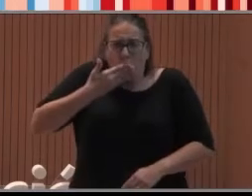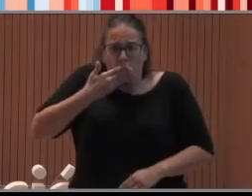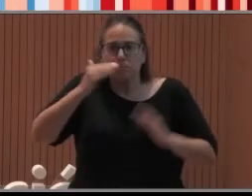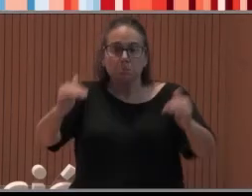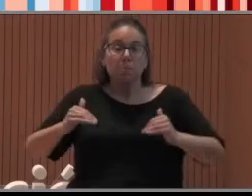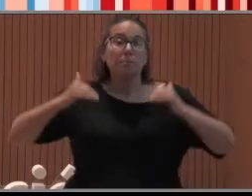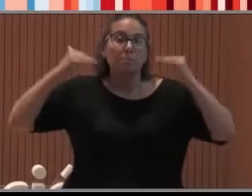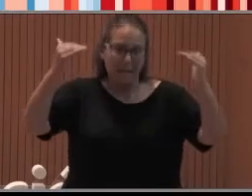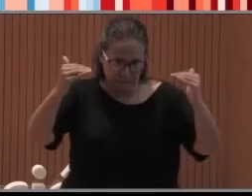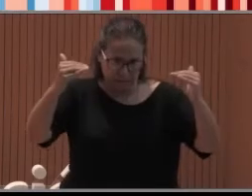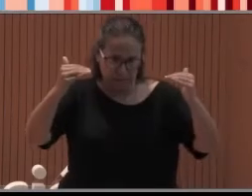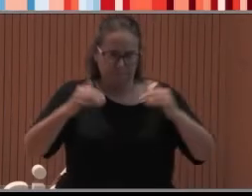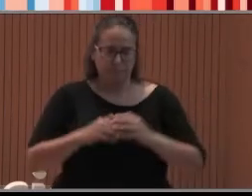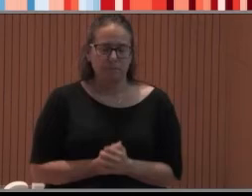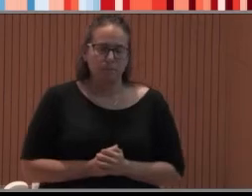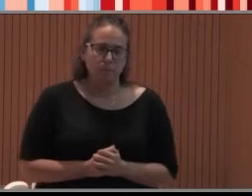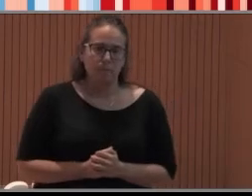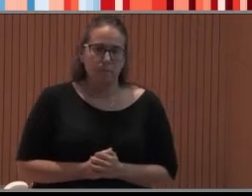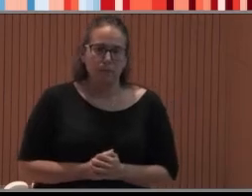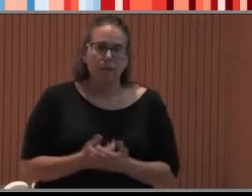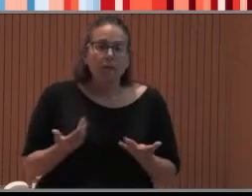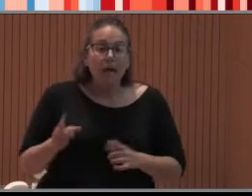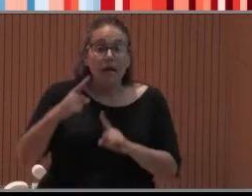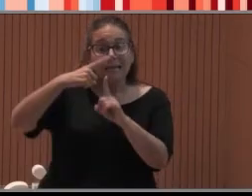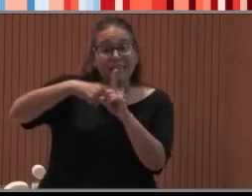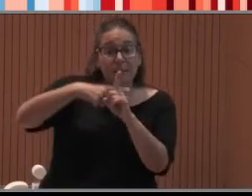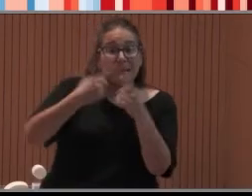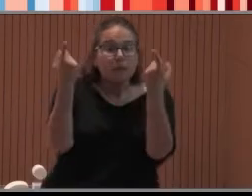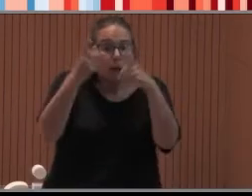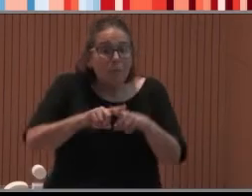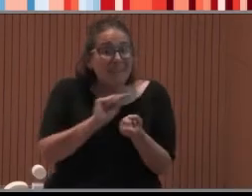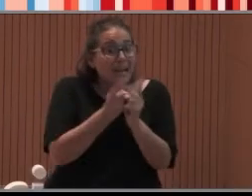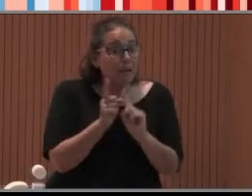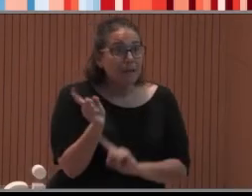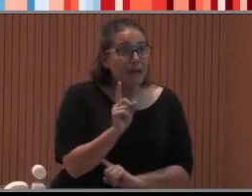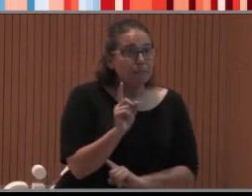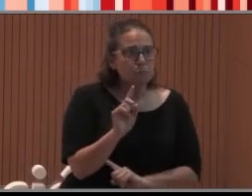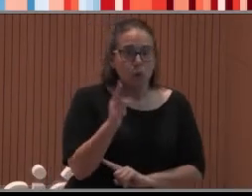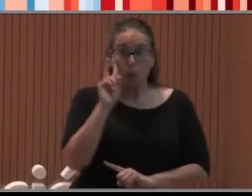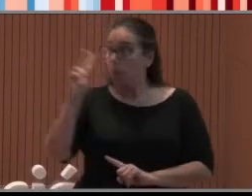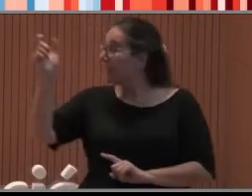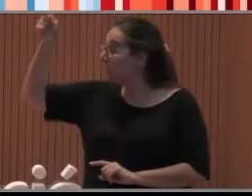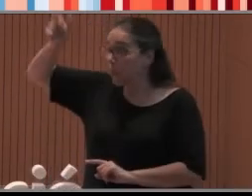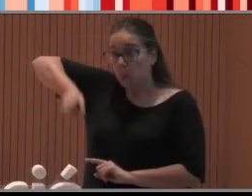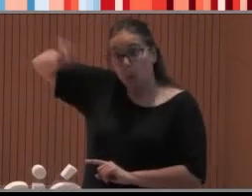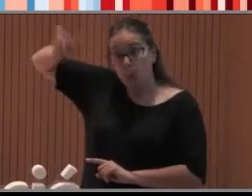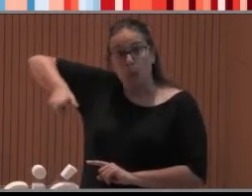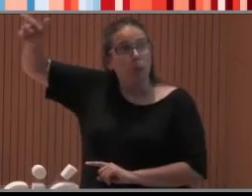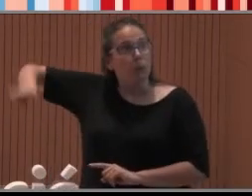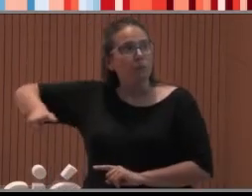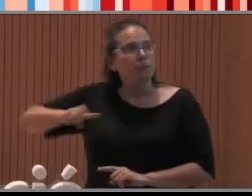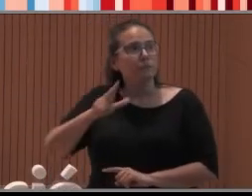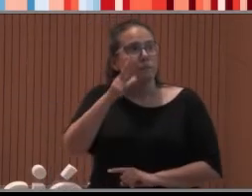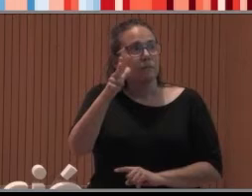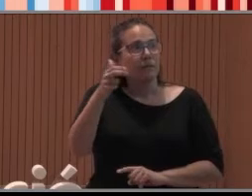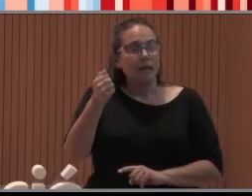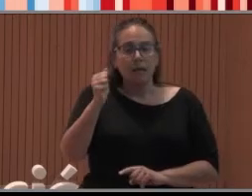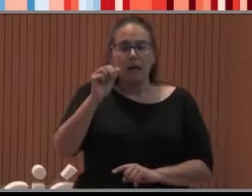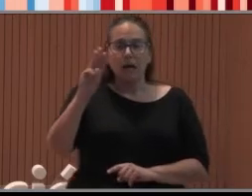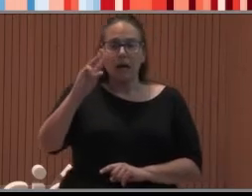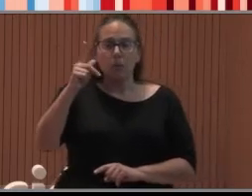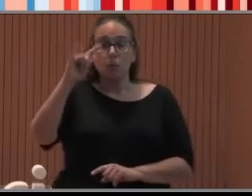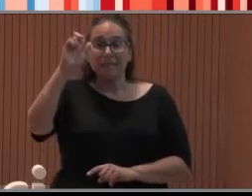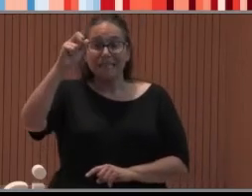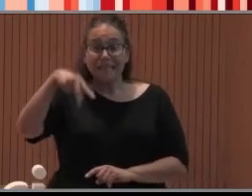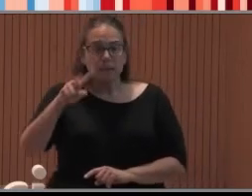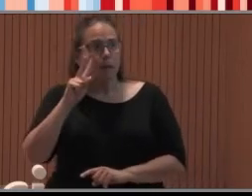y precoces. No solo cambian las temperaturas medias, reflejadas en estas bandas de Hawking, que nos muestran